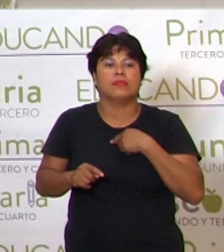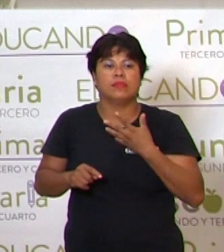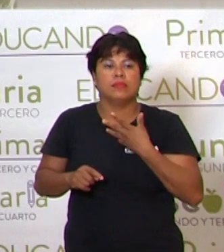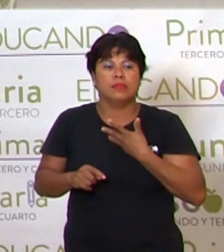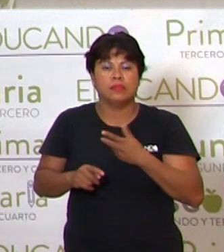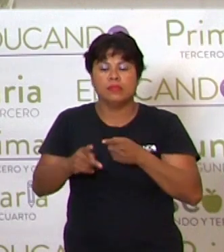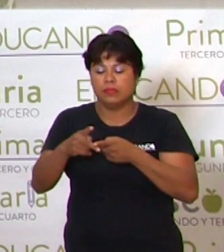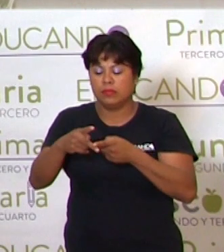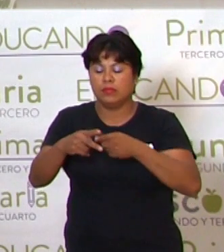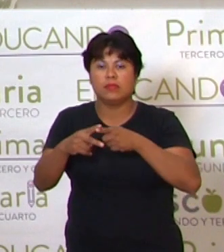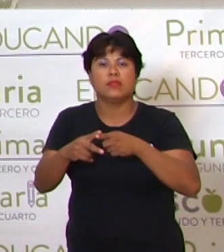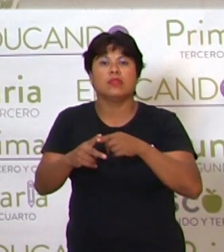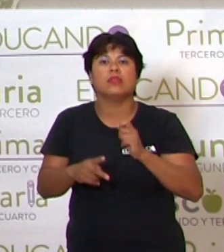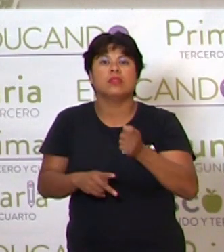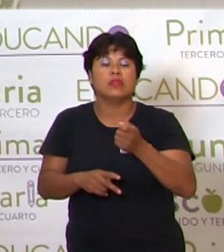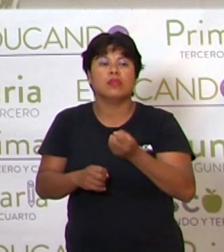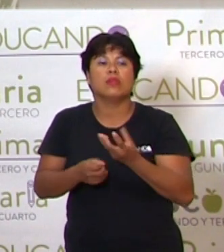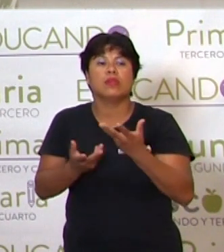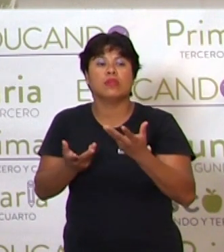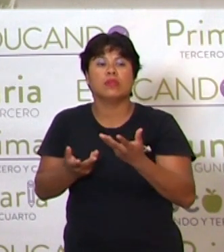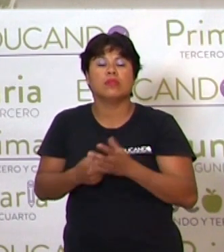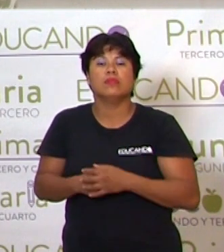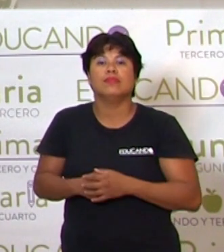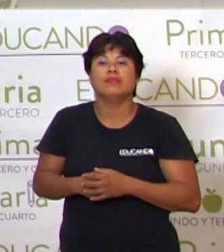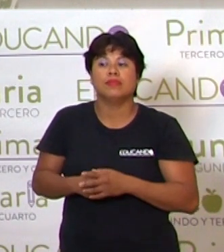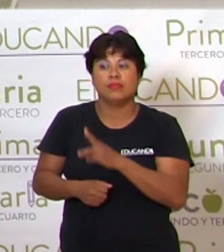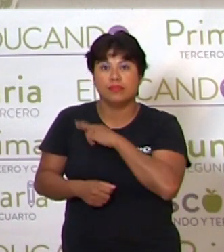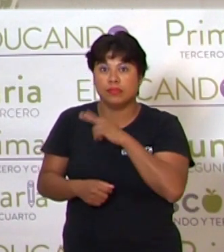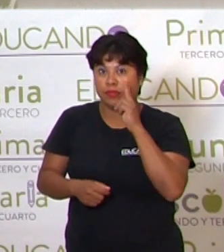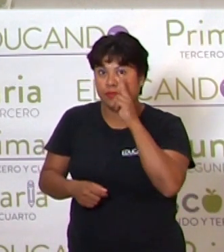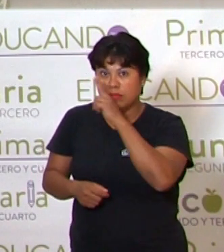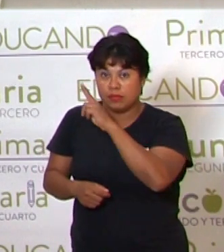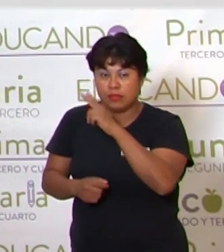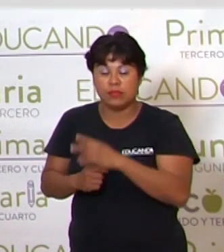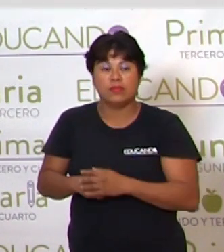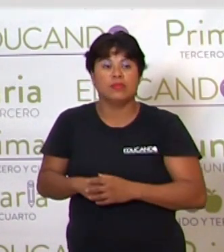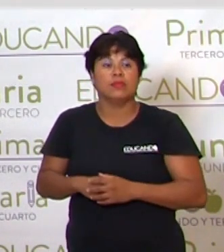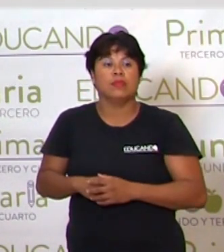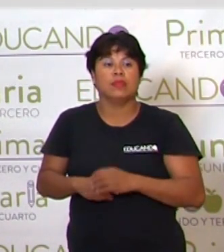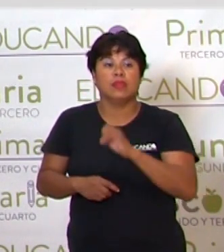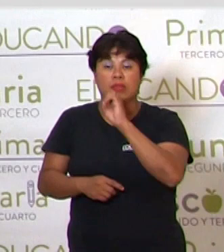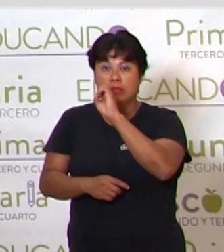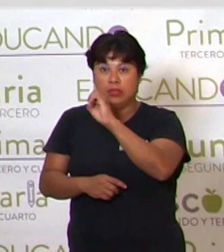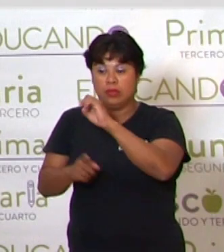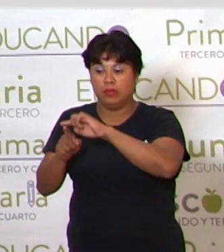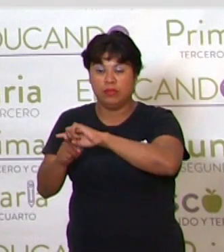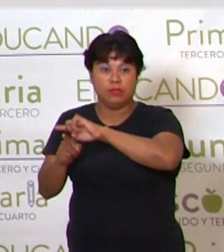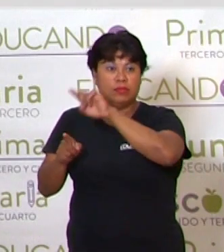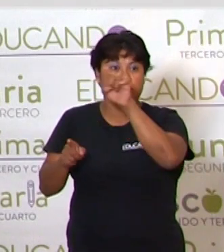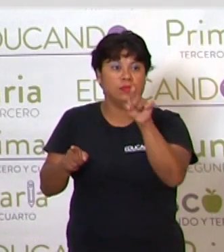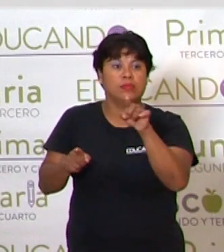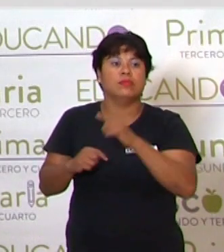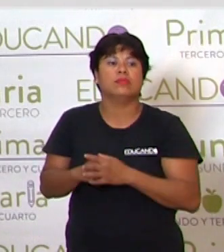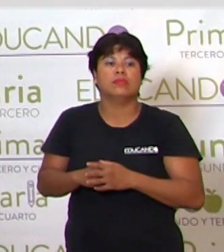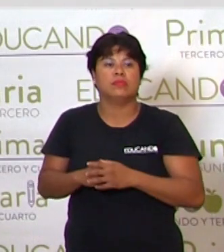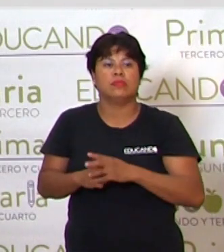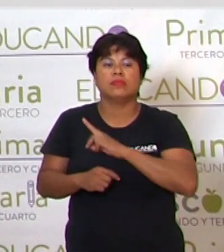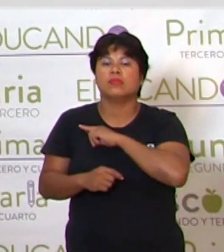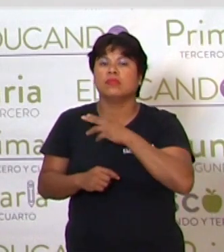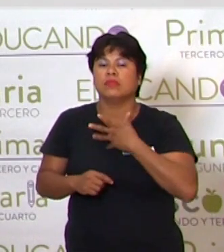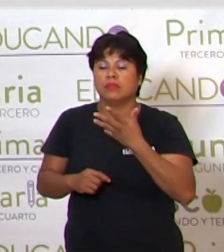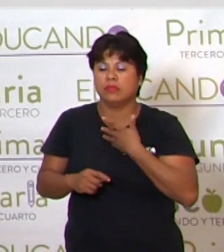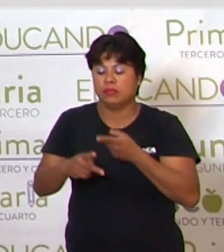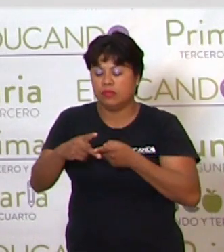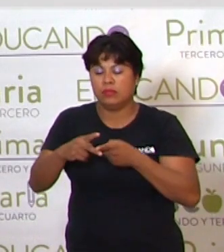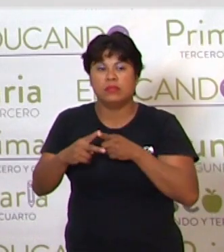tenemos un ángulo de, si lo estamos ubicando del cero hacia acá, tenemos un